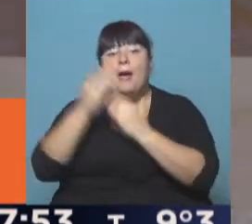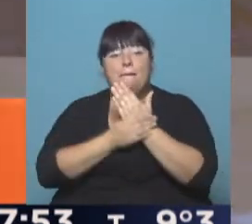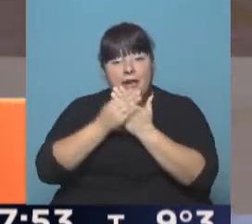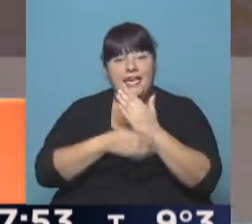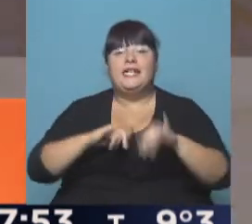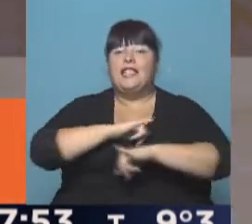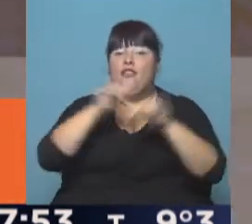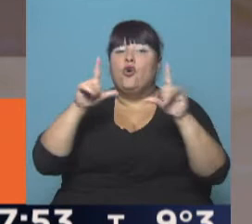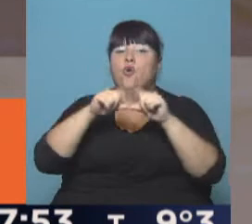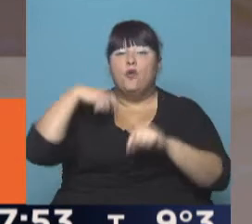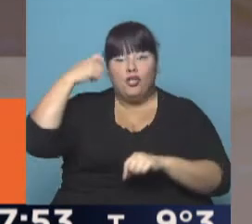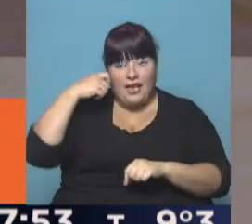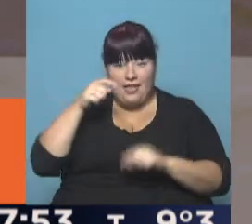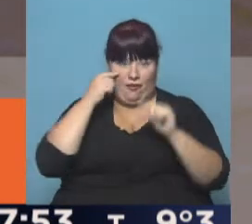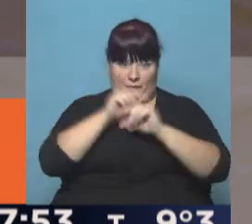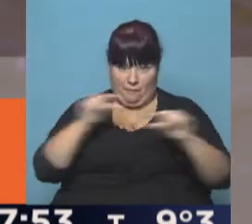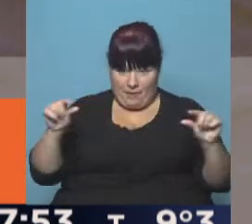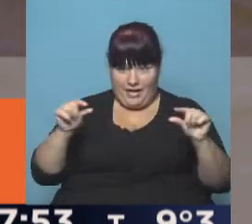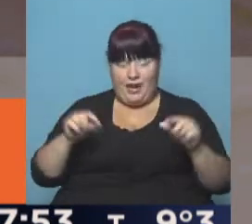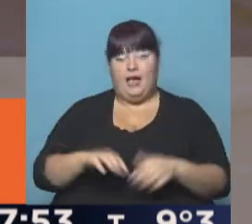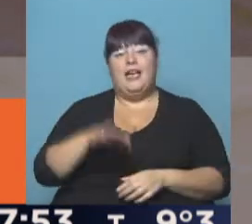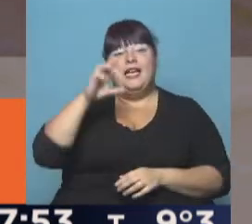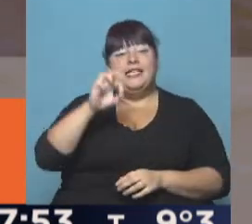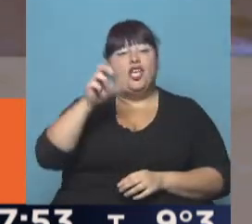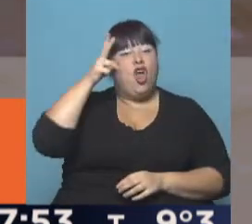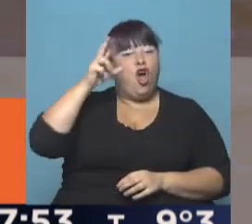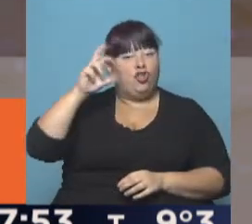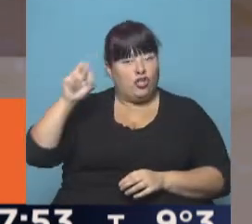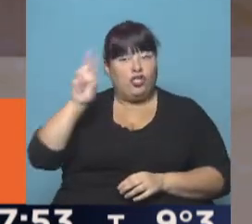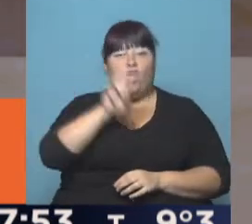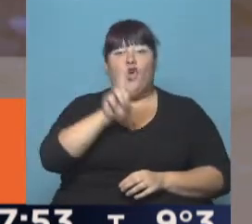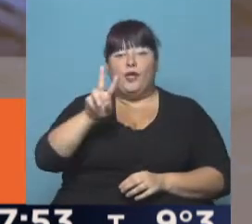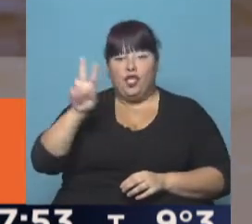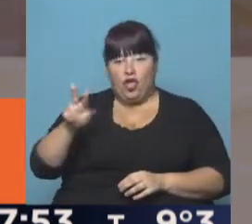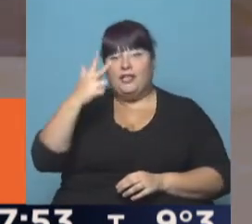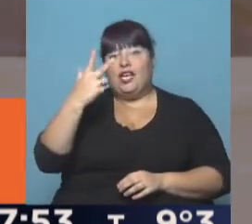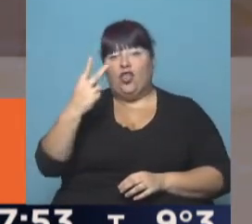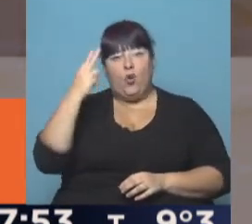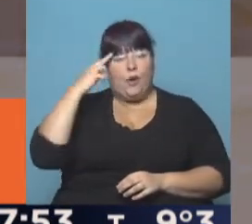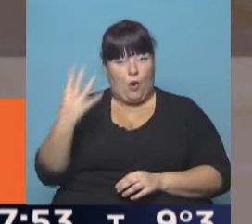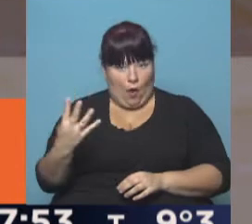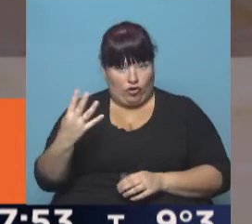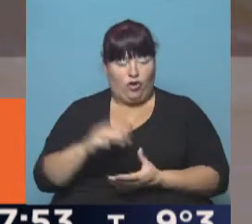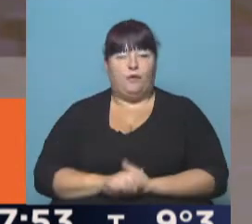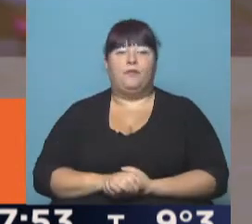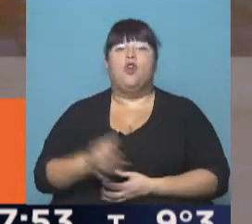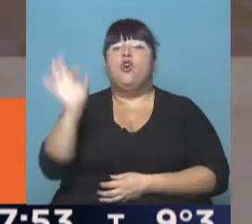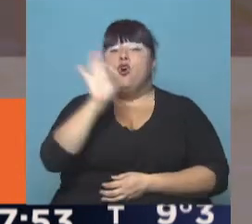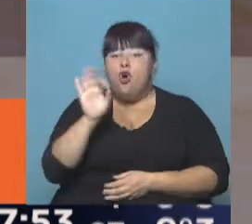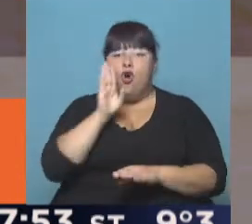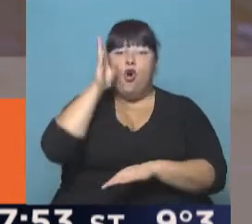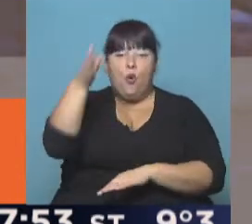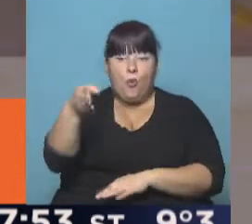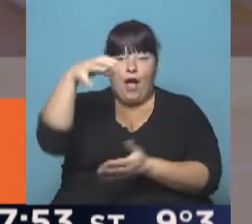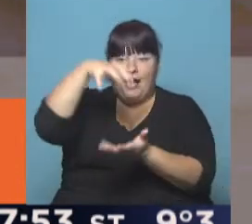anunció un número de teléfono que lo estamos viendo en pantalla es el 0 800 222 32 94 o ir al